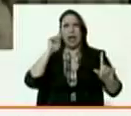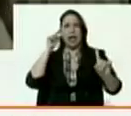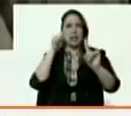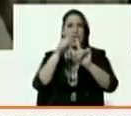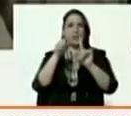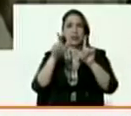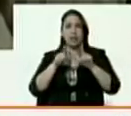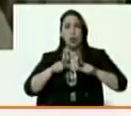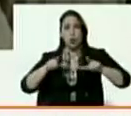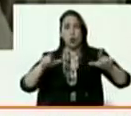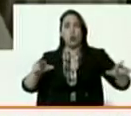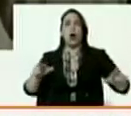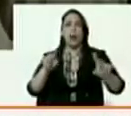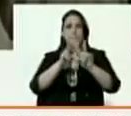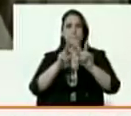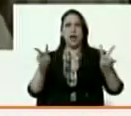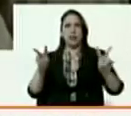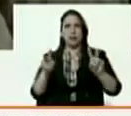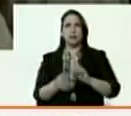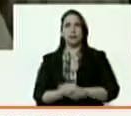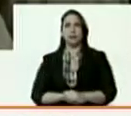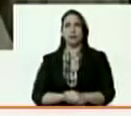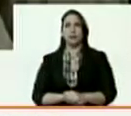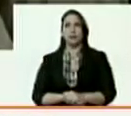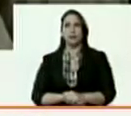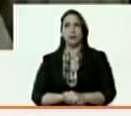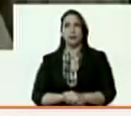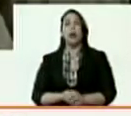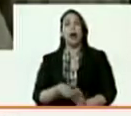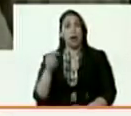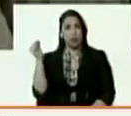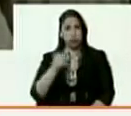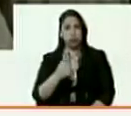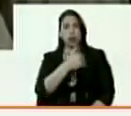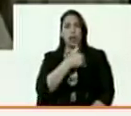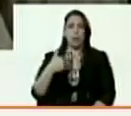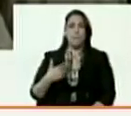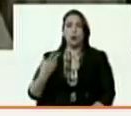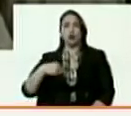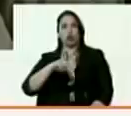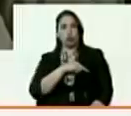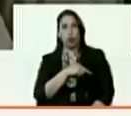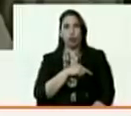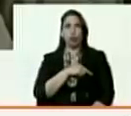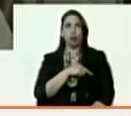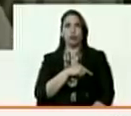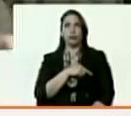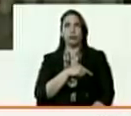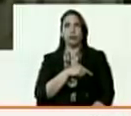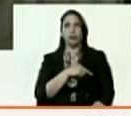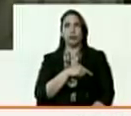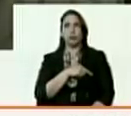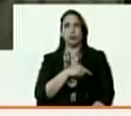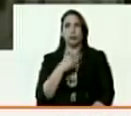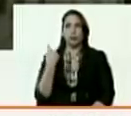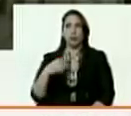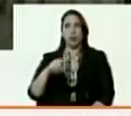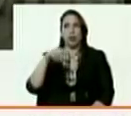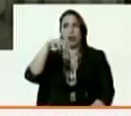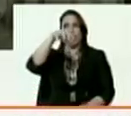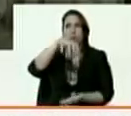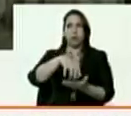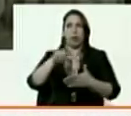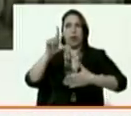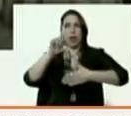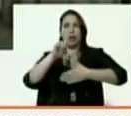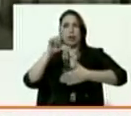paz. Una zona de paz. Y así queremos nosotros que sea la región, toda Latinoamérica,